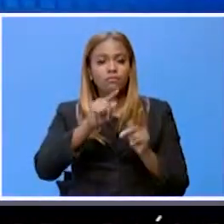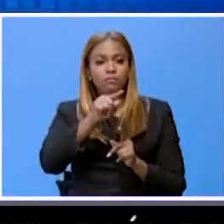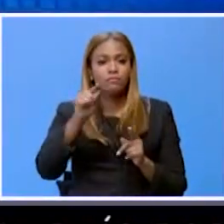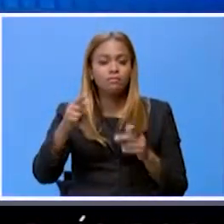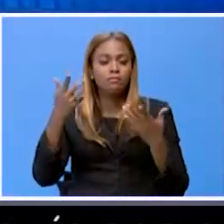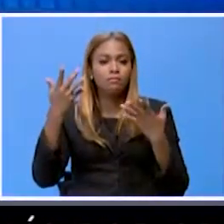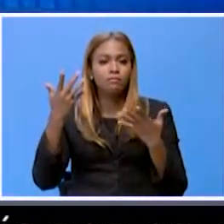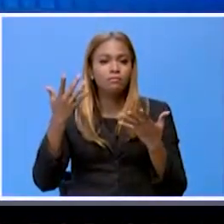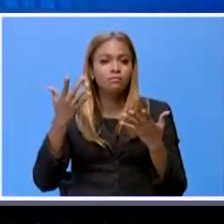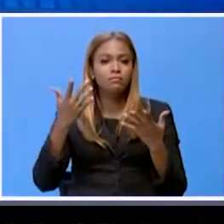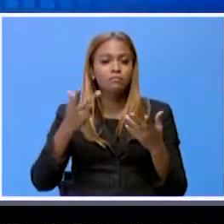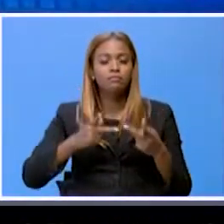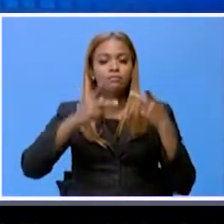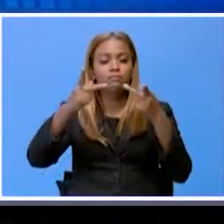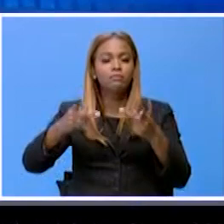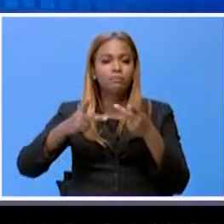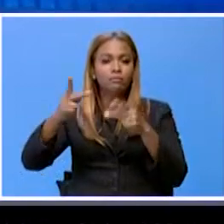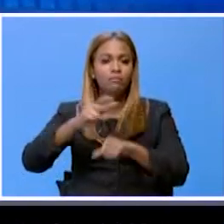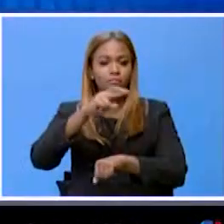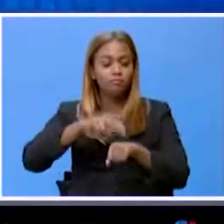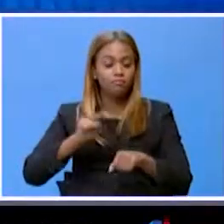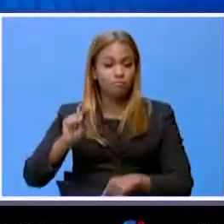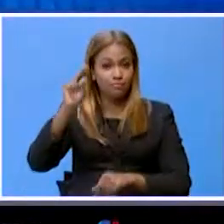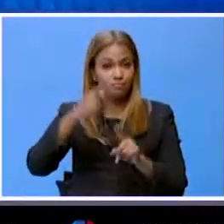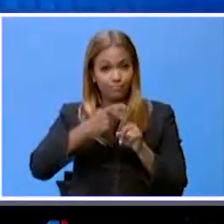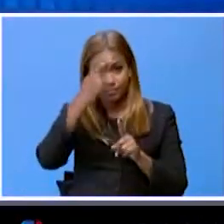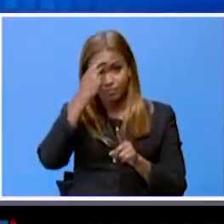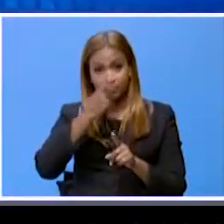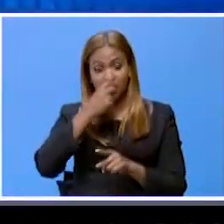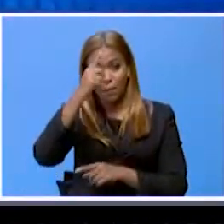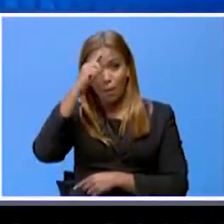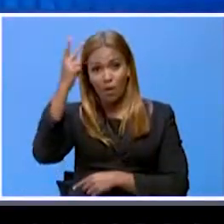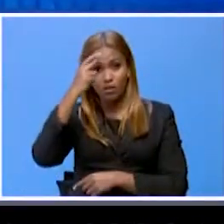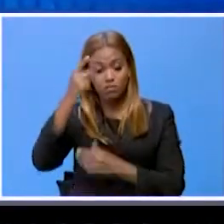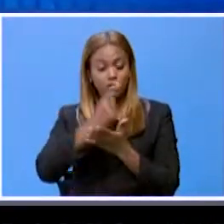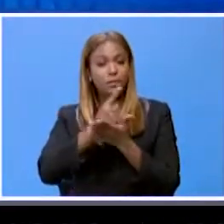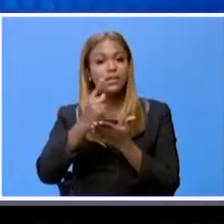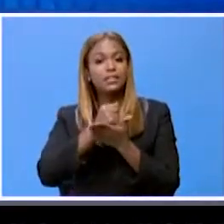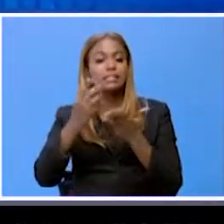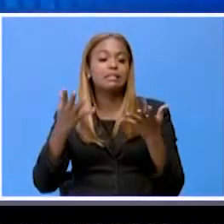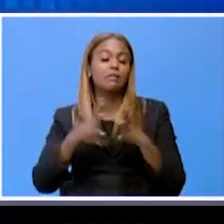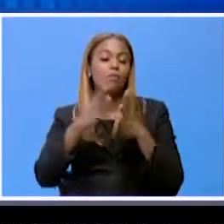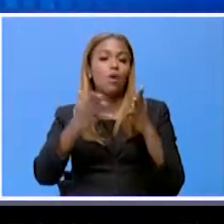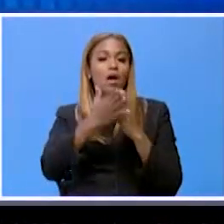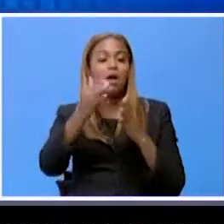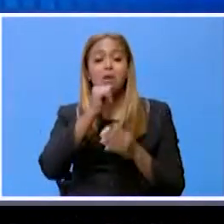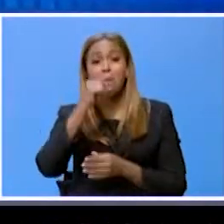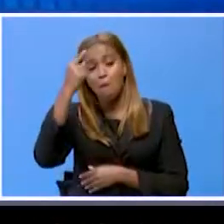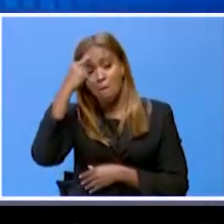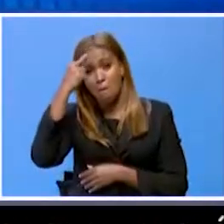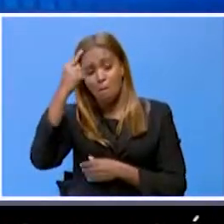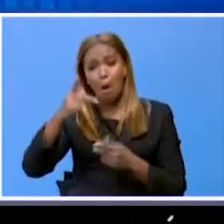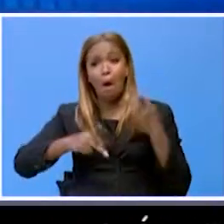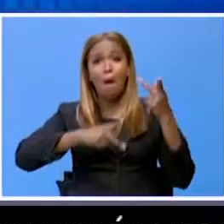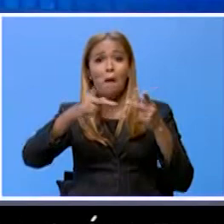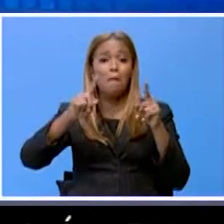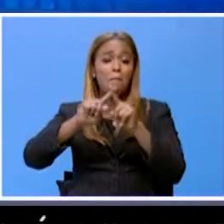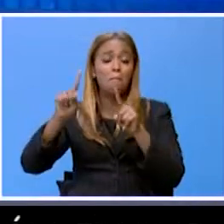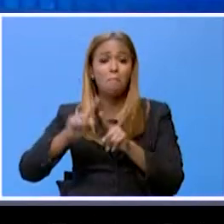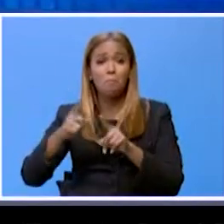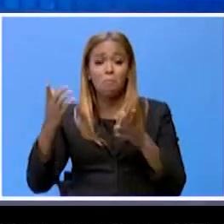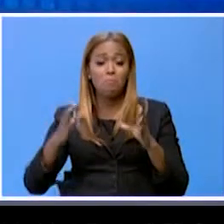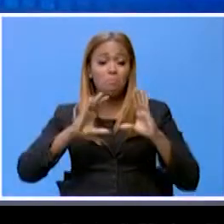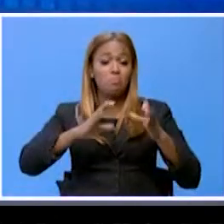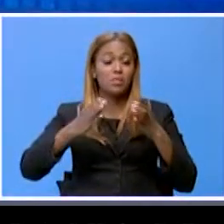que viajan hacia la zona norte del país por motivo de la Semana Santa, aunque la mayoría no tienen pensado dirigirse a balnearios ni